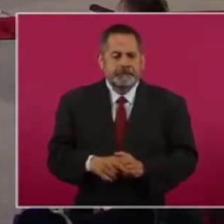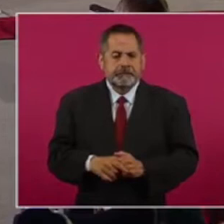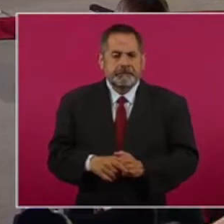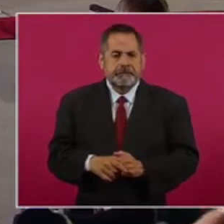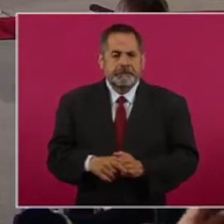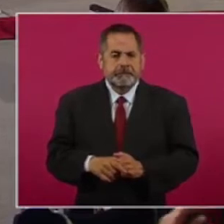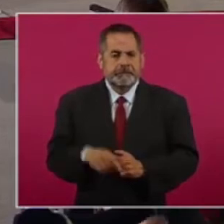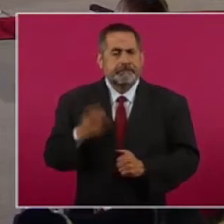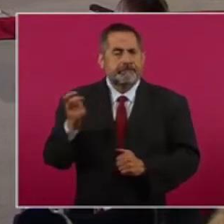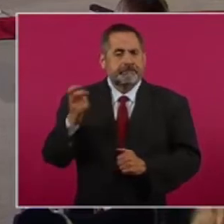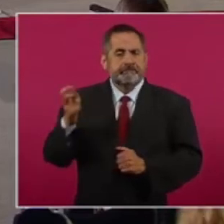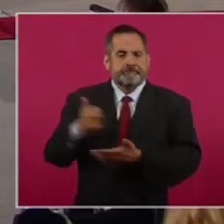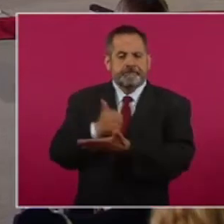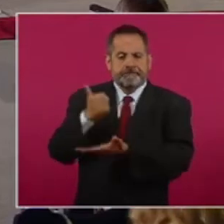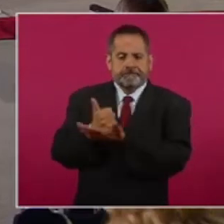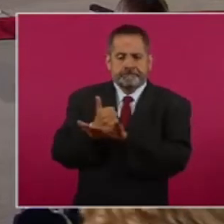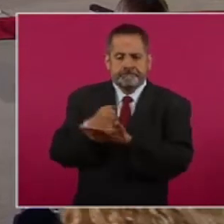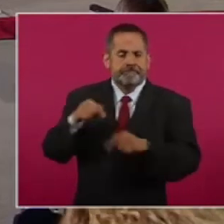en la ciudad.